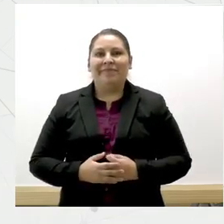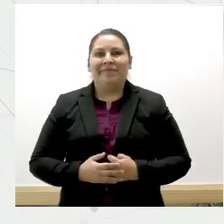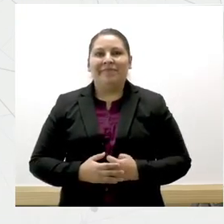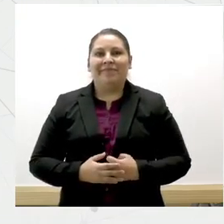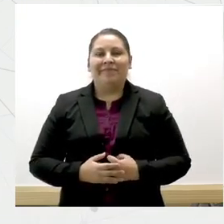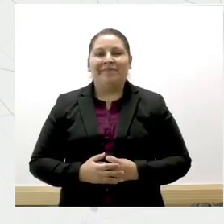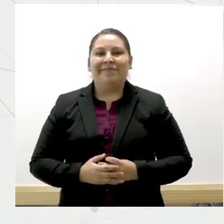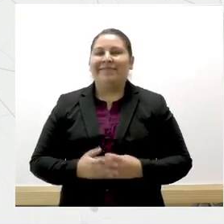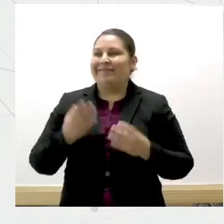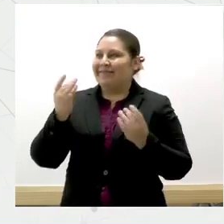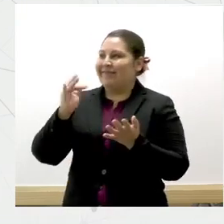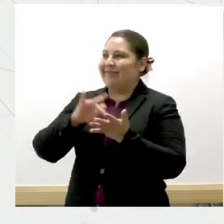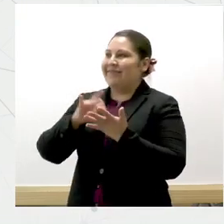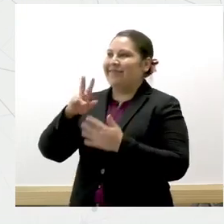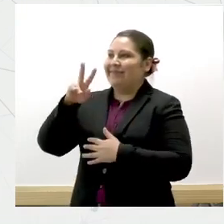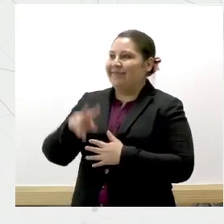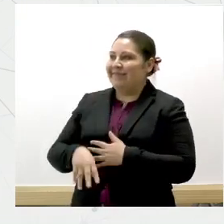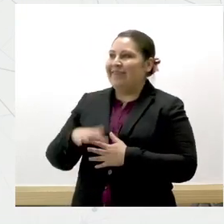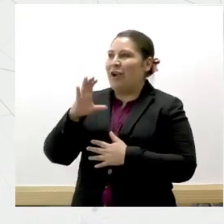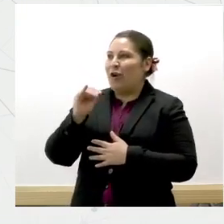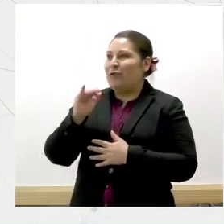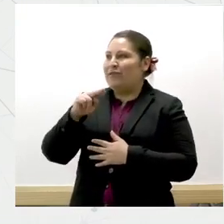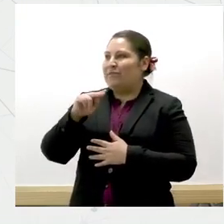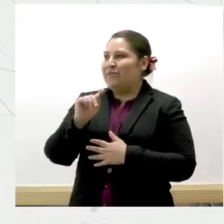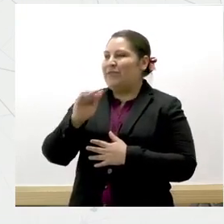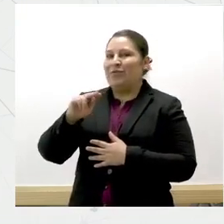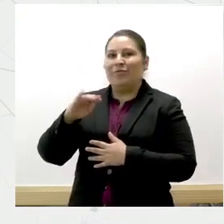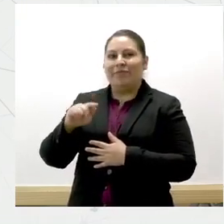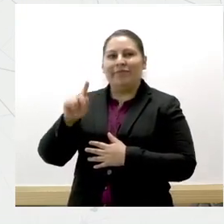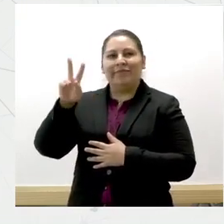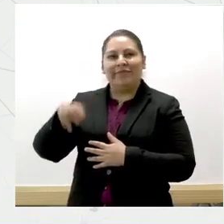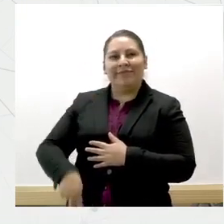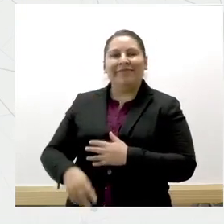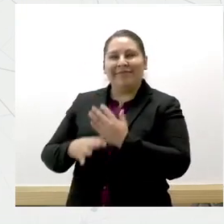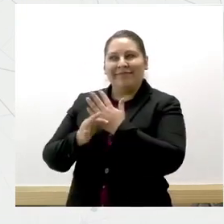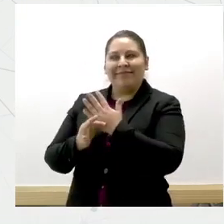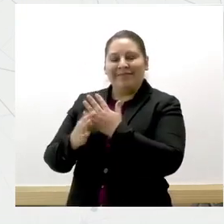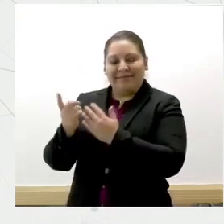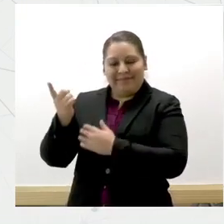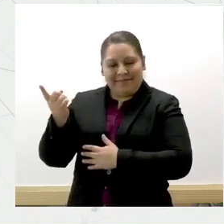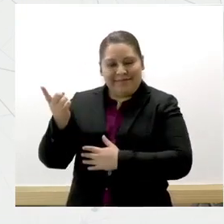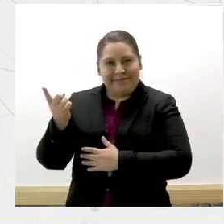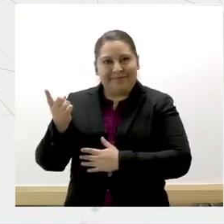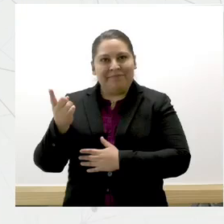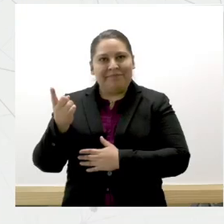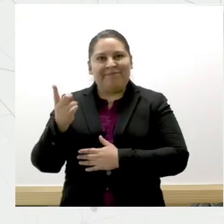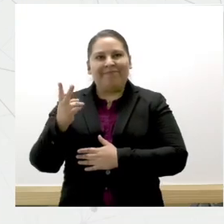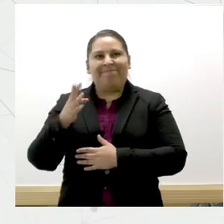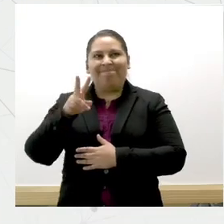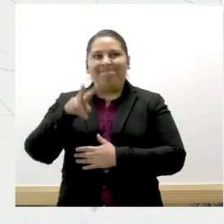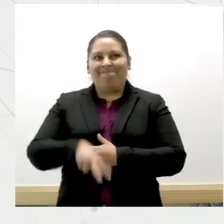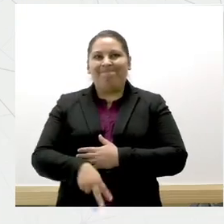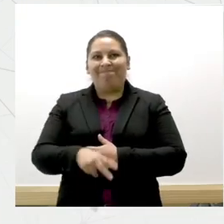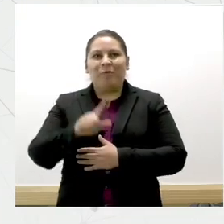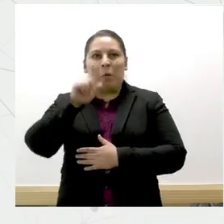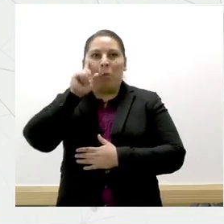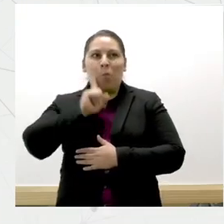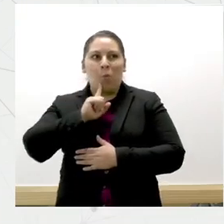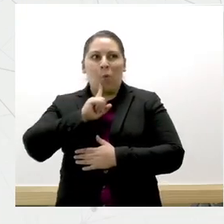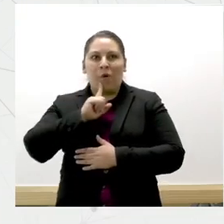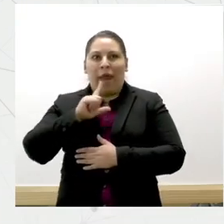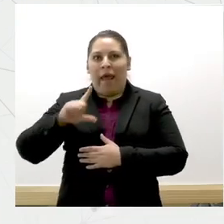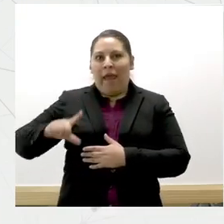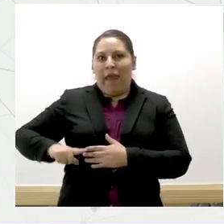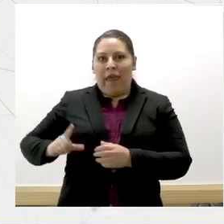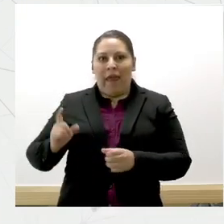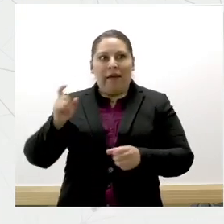Muchas gracias, gracias Concepción. Y justo ahorita que hablabas de esta, pues este desnivel de acceso de las mujeres al poder judicial,